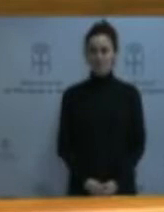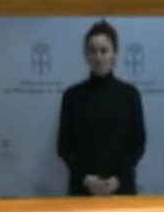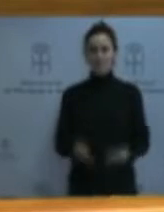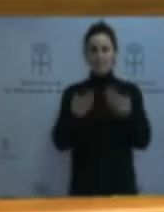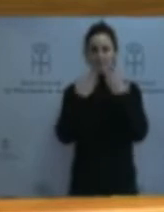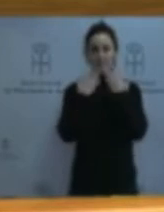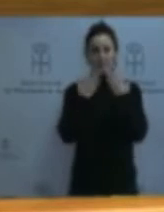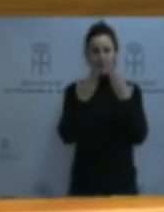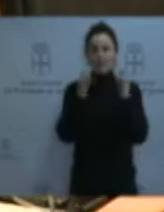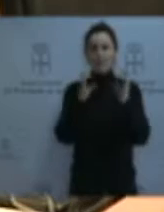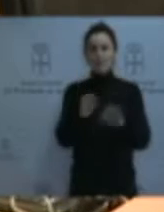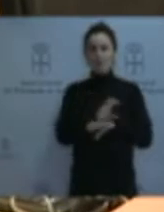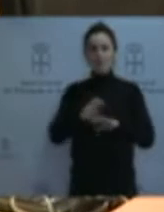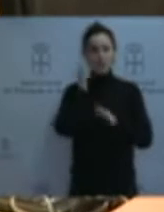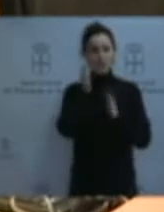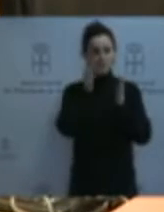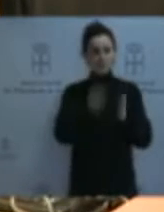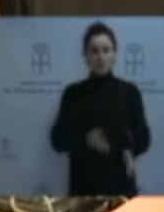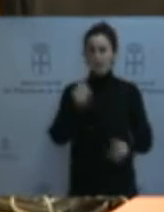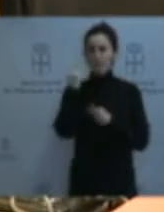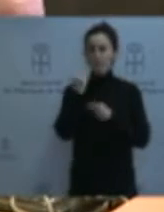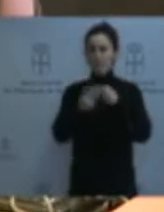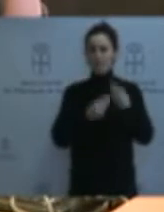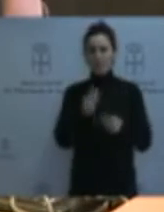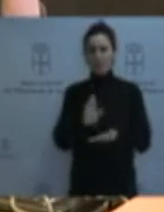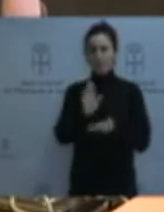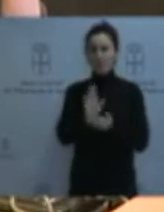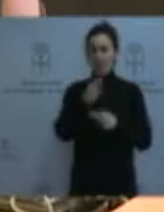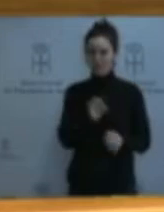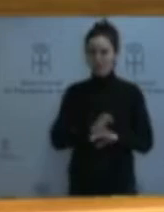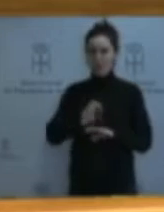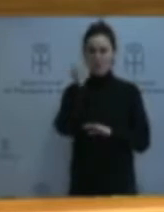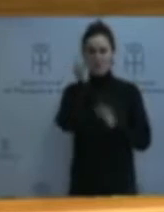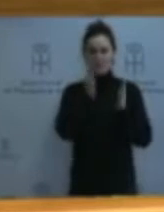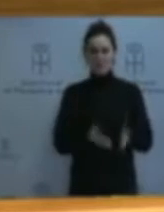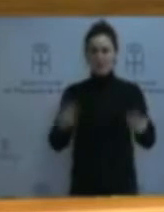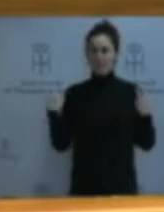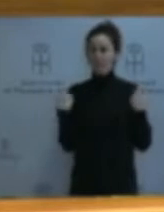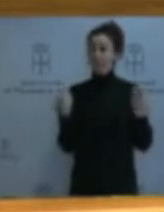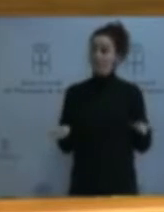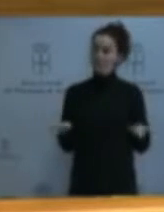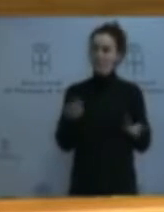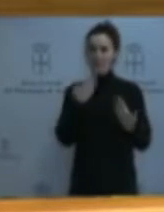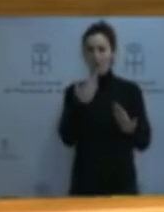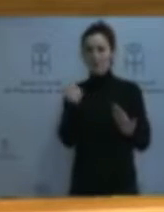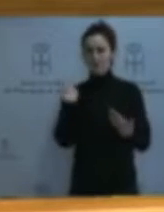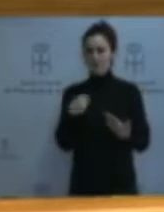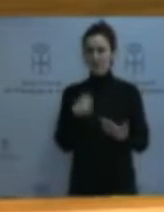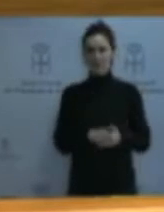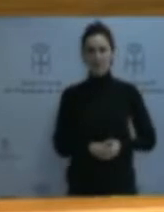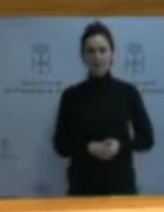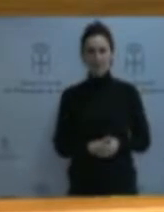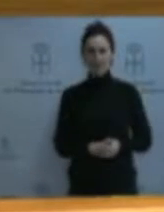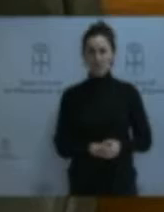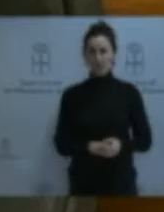Gracias. Señora consejera, ¿cuándo piensan comenzar a ejecutar la oferta de empleo público en la Administración? Gracias, señor presidente. Señoría, ya empezamos